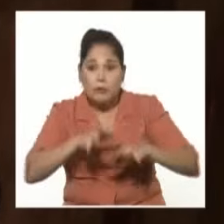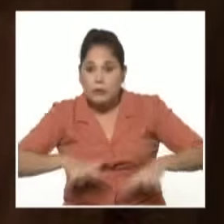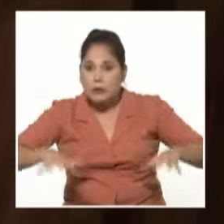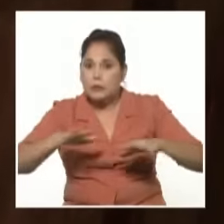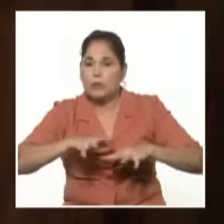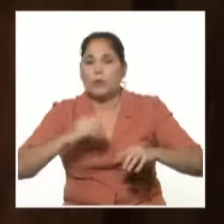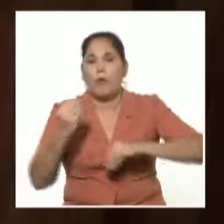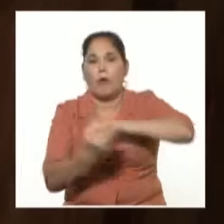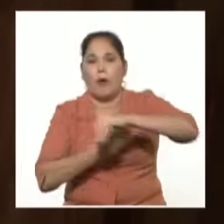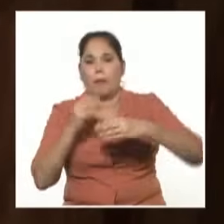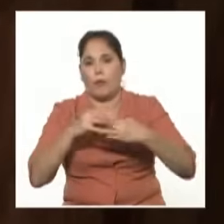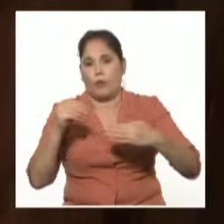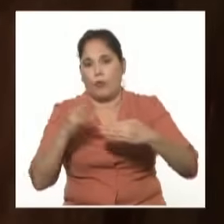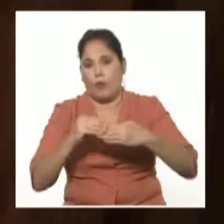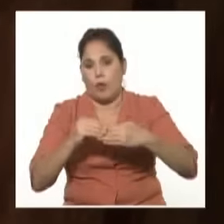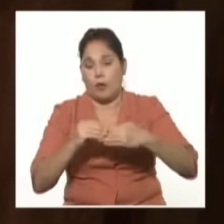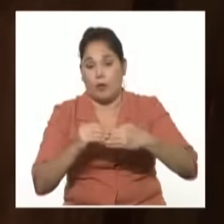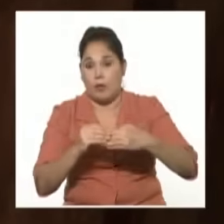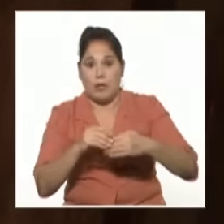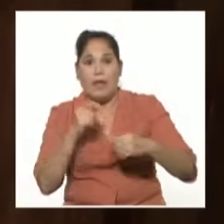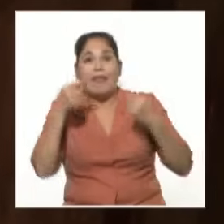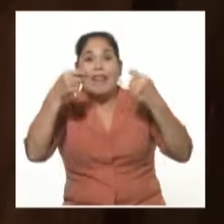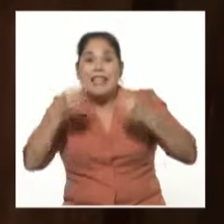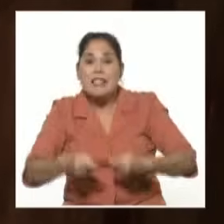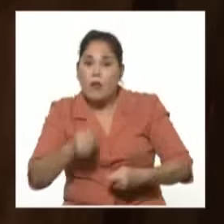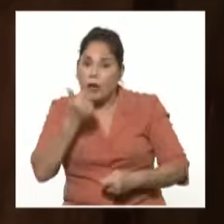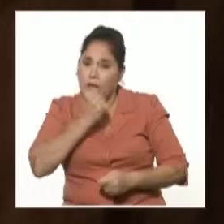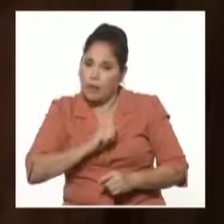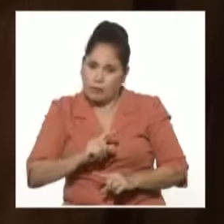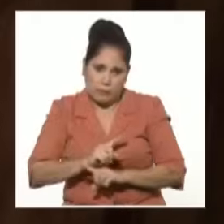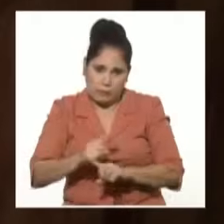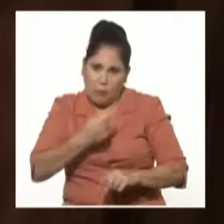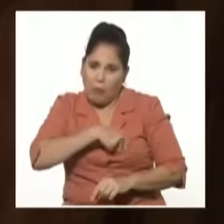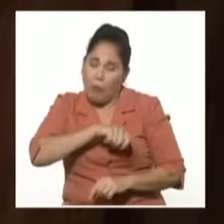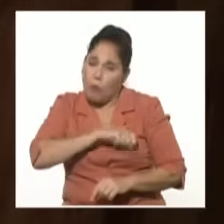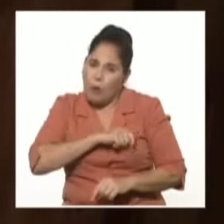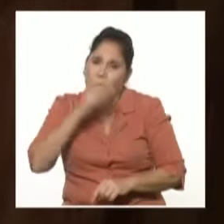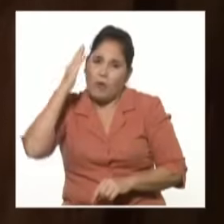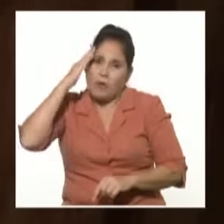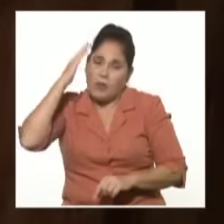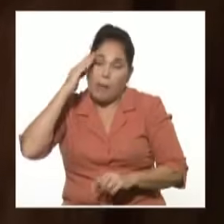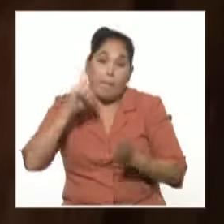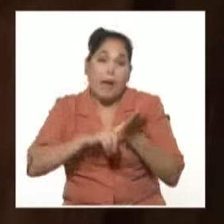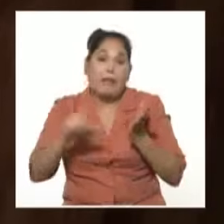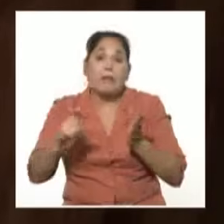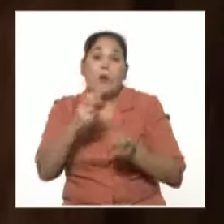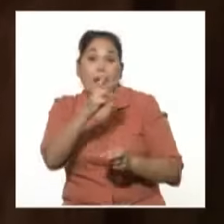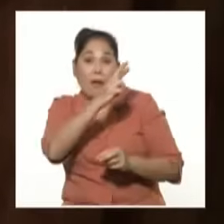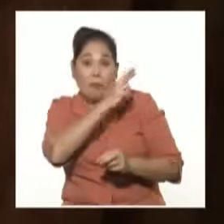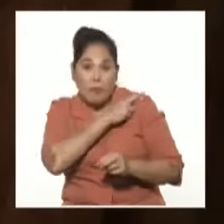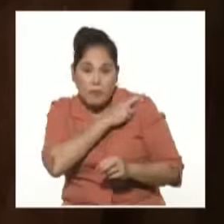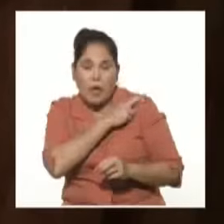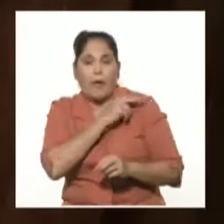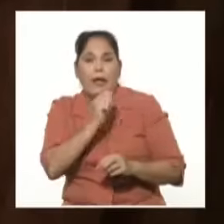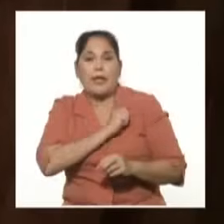de cambio. No son decisiones sencillas ni populares, pero un partido responsable